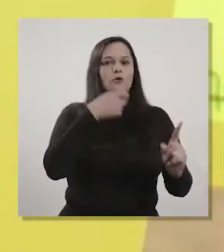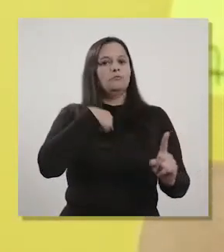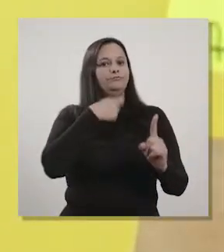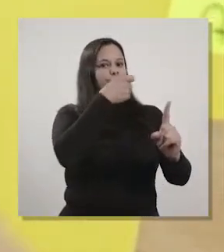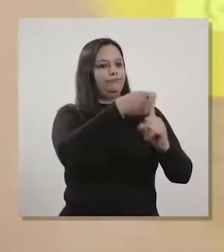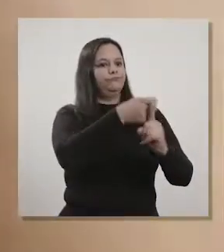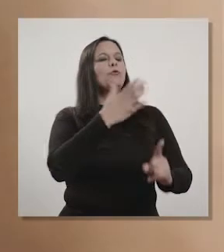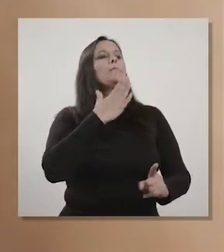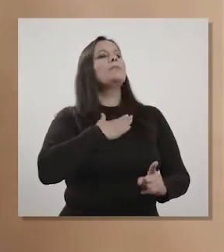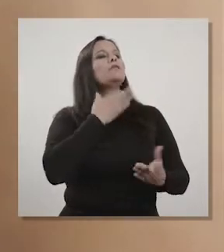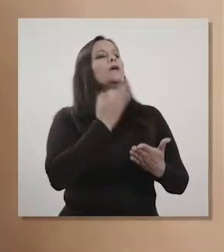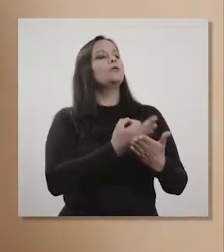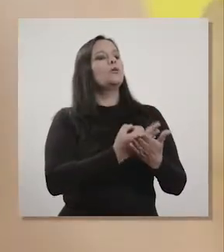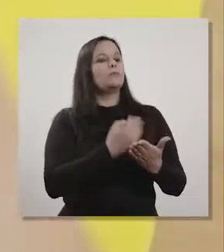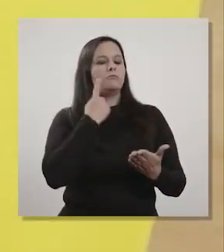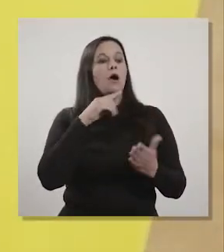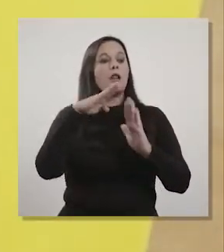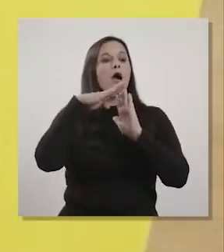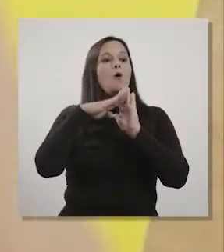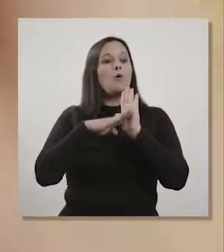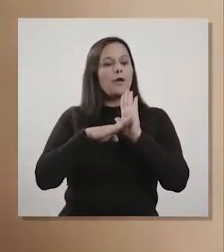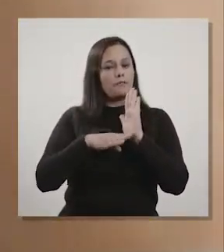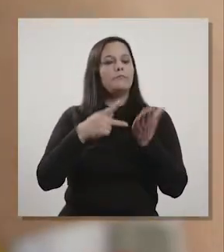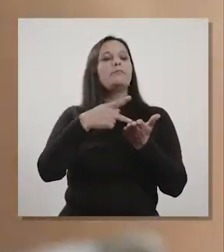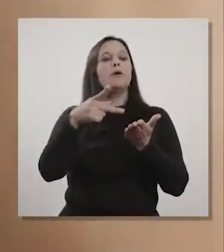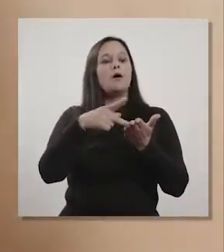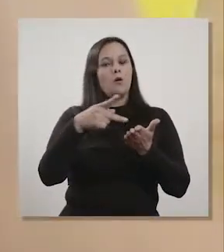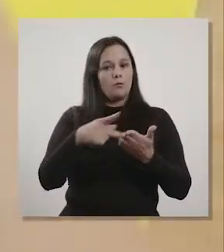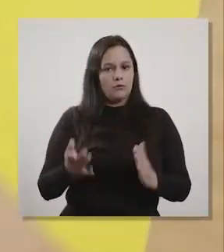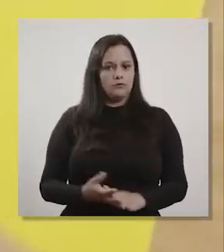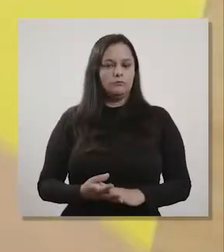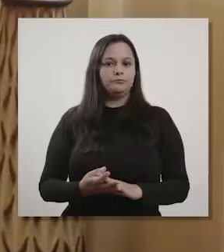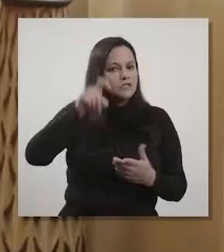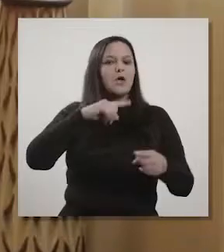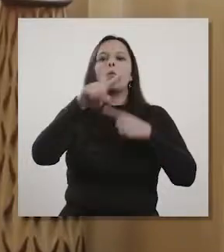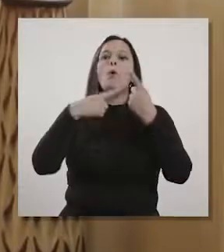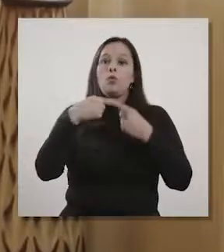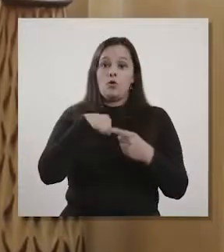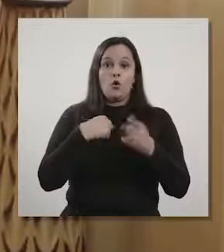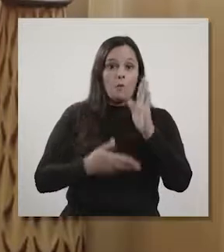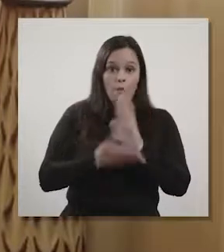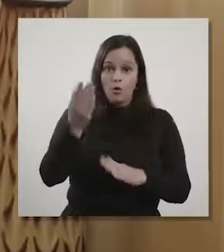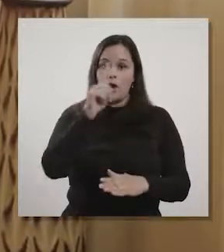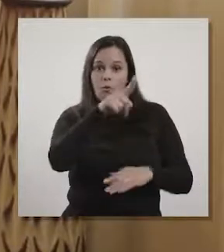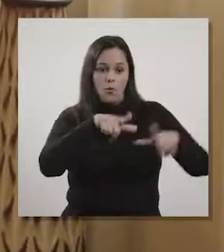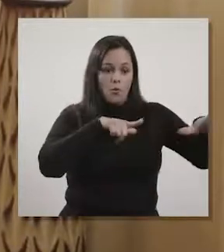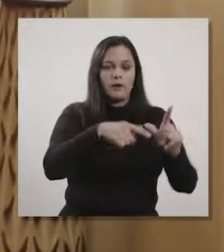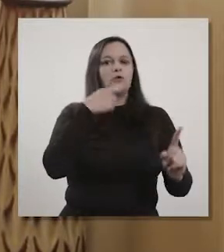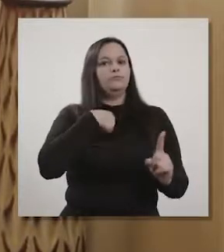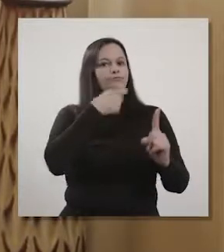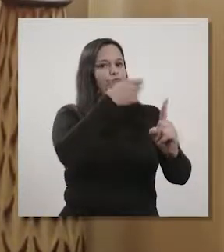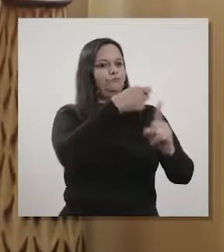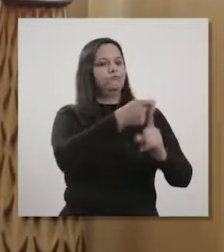vaya a algún lugar exija mi factura. Es una forma de ahorrar y de beneficiarme ya. Loja es una ciudad